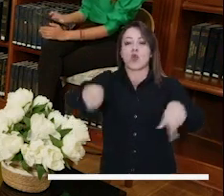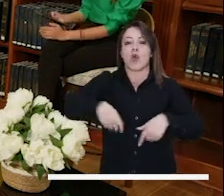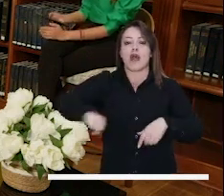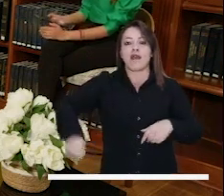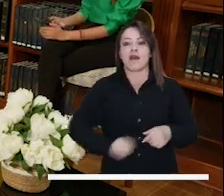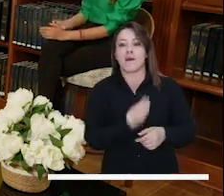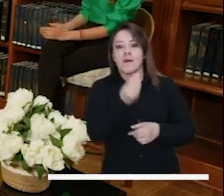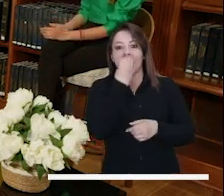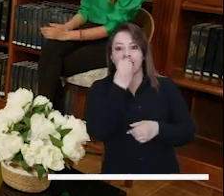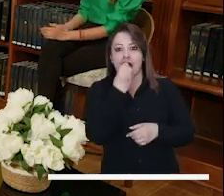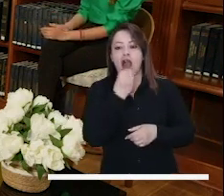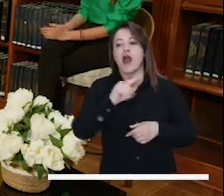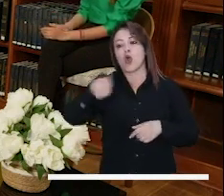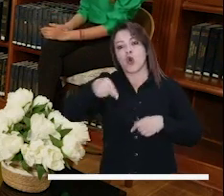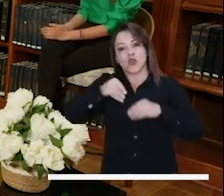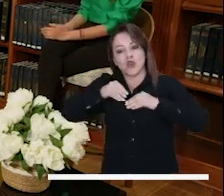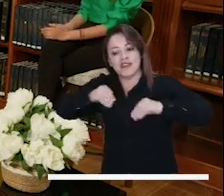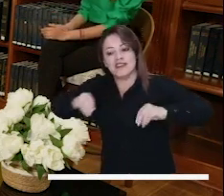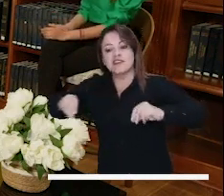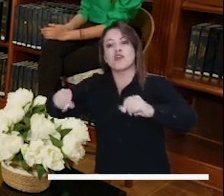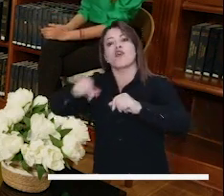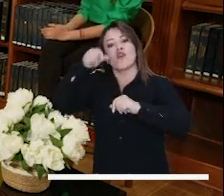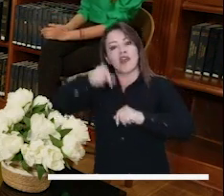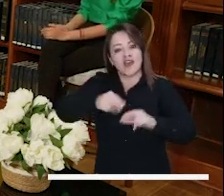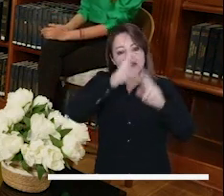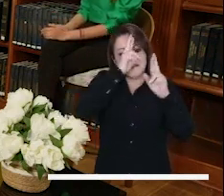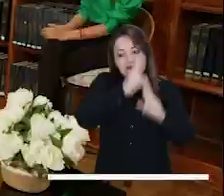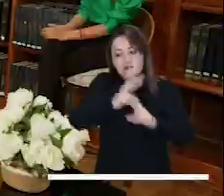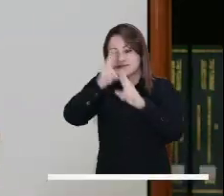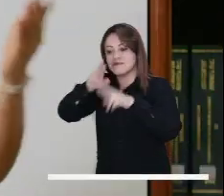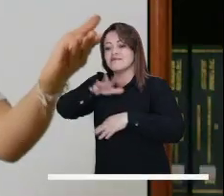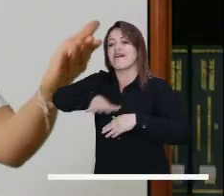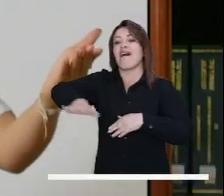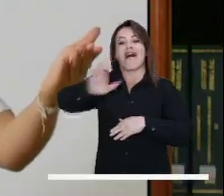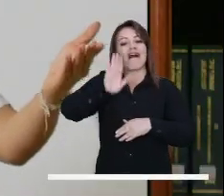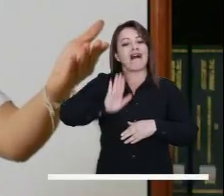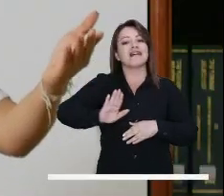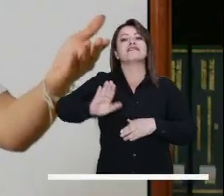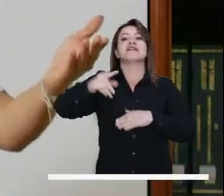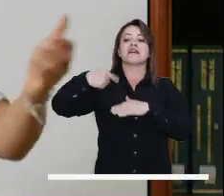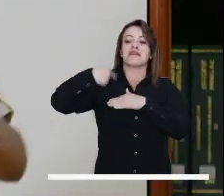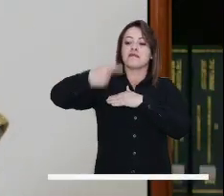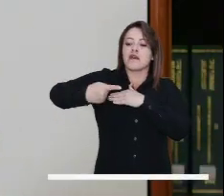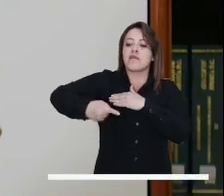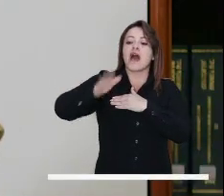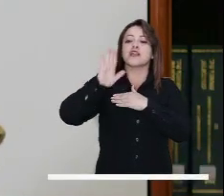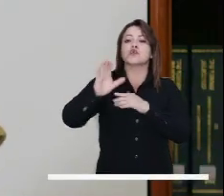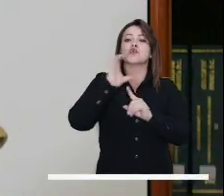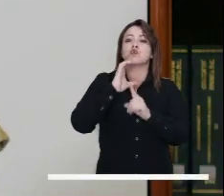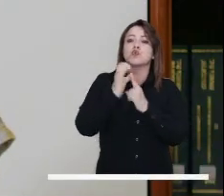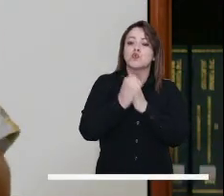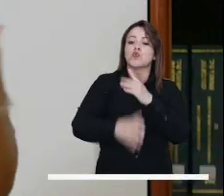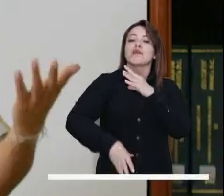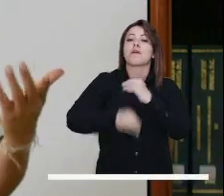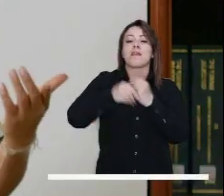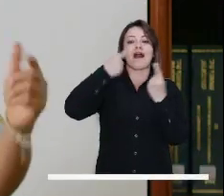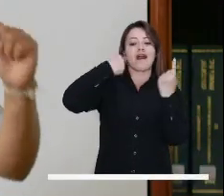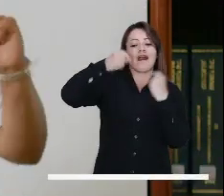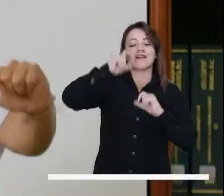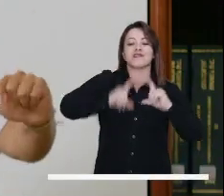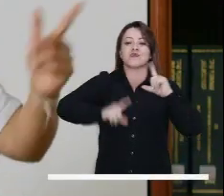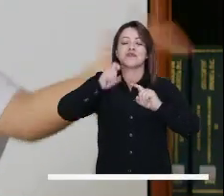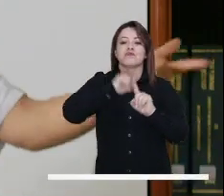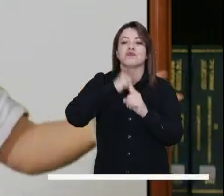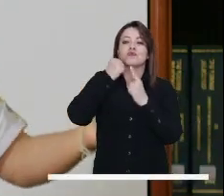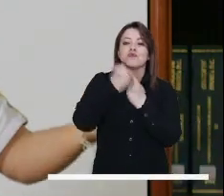existen, por ejemplo, en las plazas de mercado, que existen también en los territorios. Y hay que pensar precisamente en un turismo